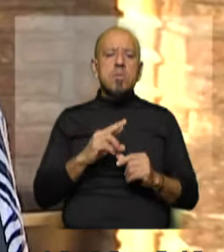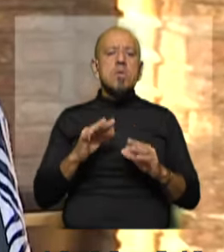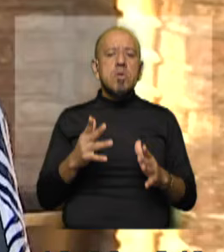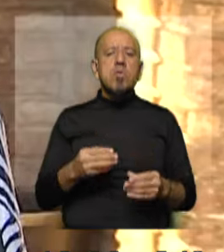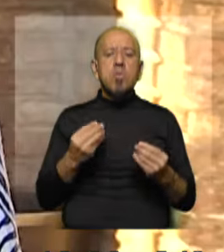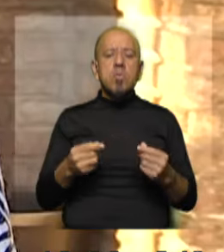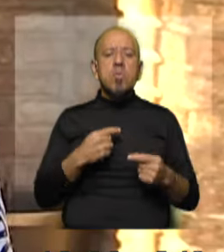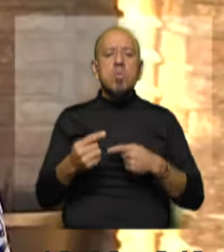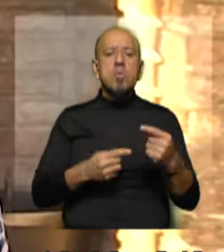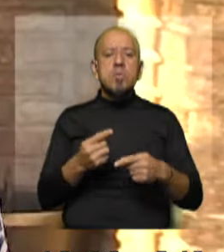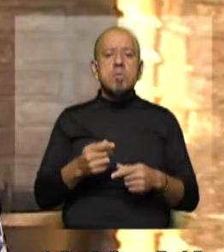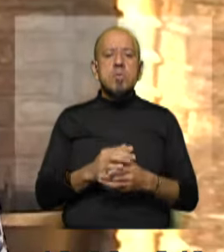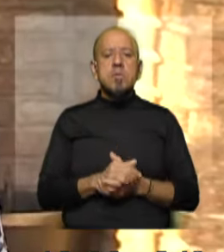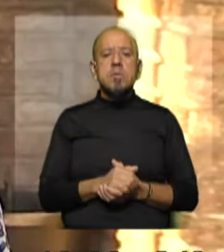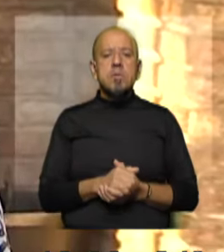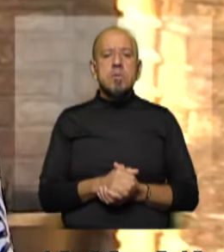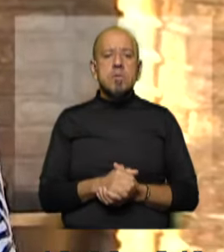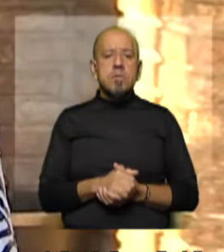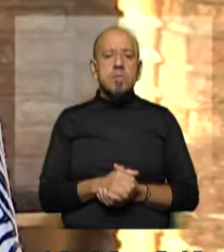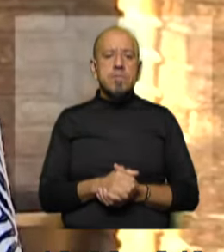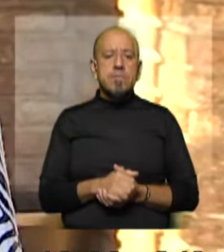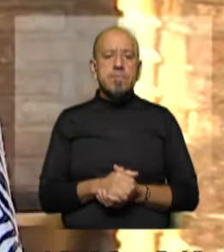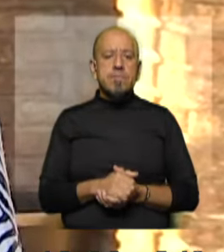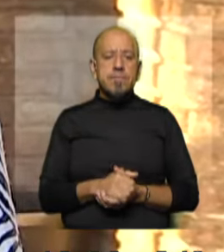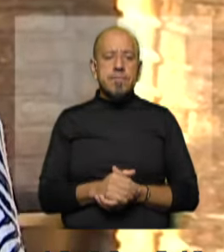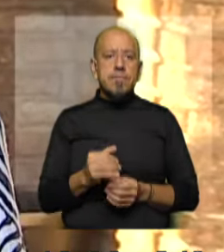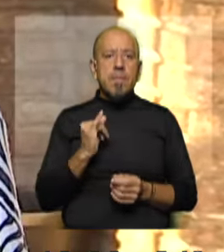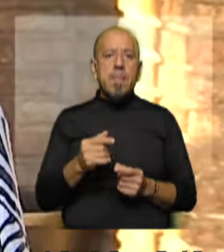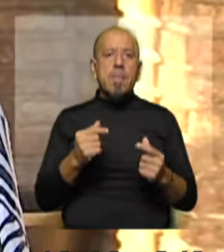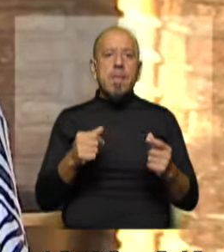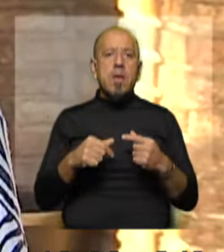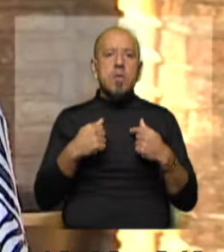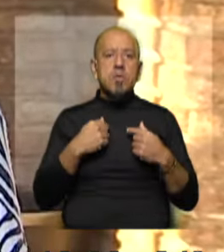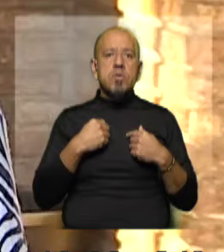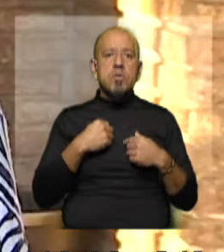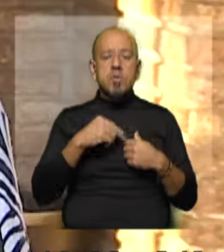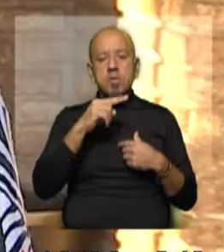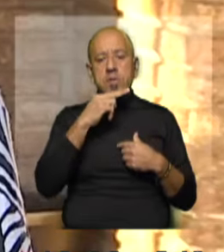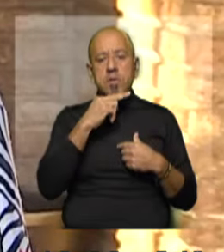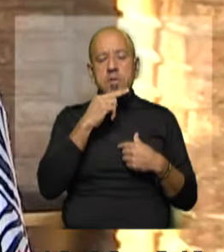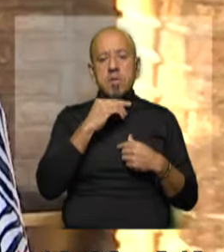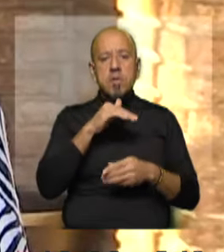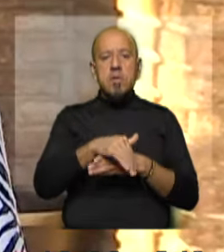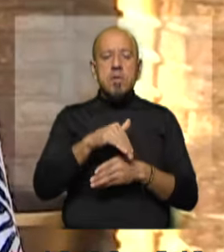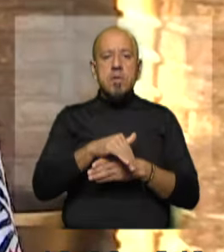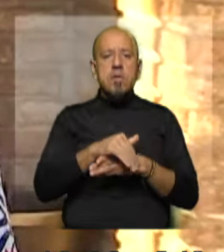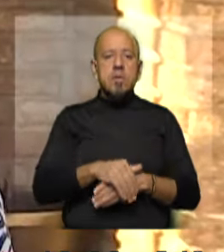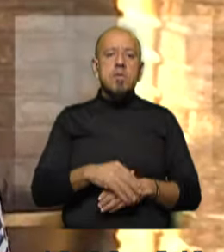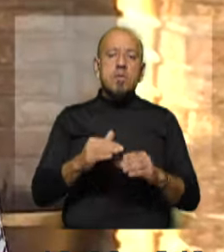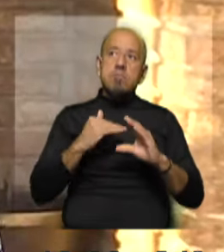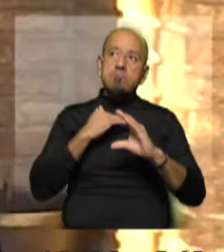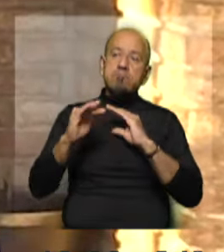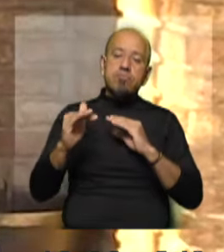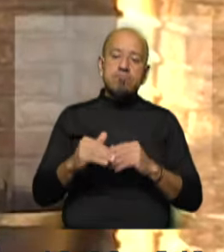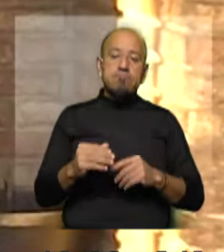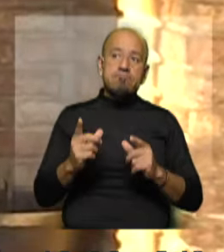seguir estos próximos días justamente el tema? Mirá, nosotros efectivamente la enviamos el viernes en la tarde, la nota. Quedamos a disposición